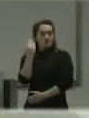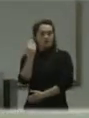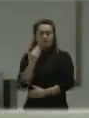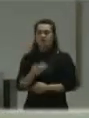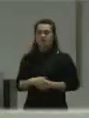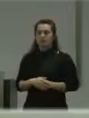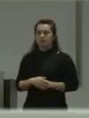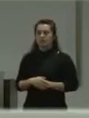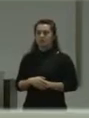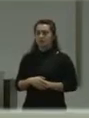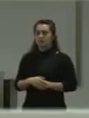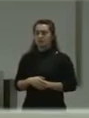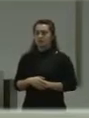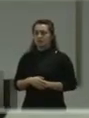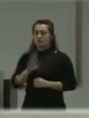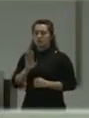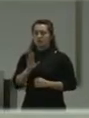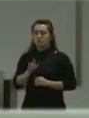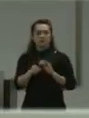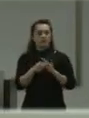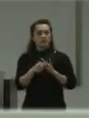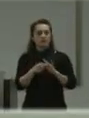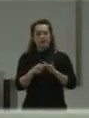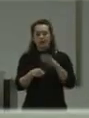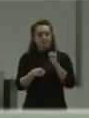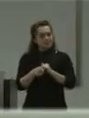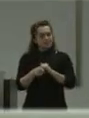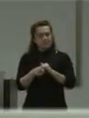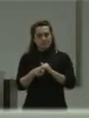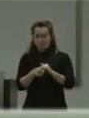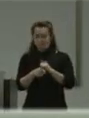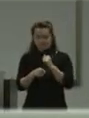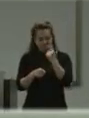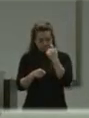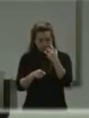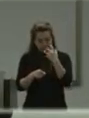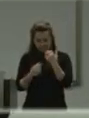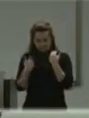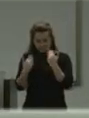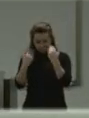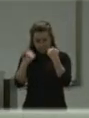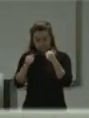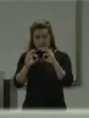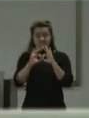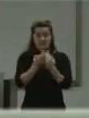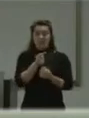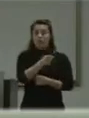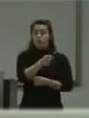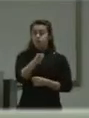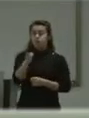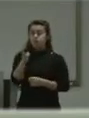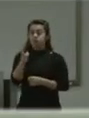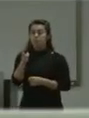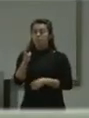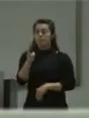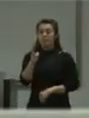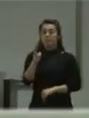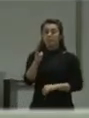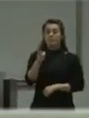inclusive el ejercicio más valioso que encontramos nosotros como organización de familias fue poder tener